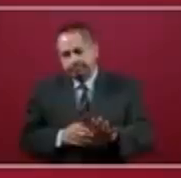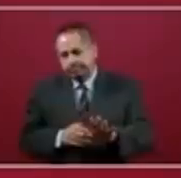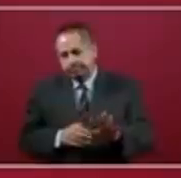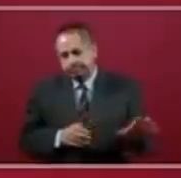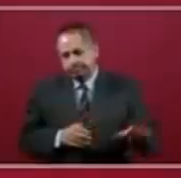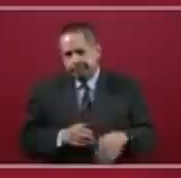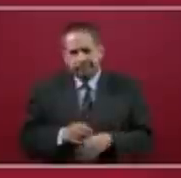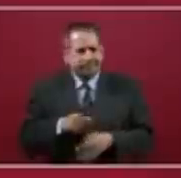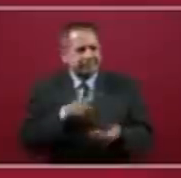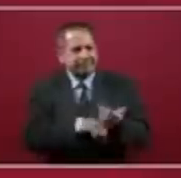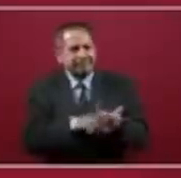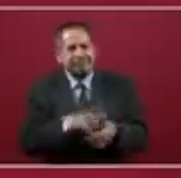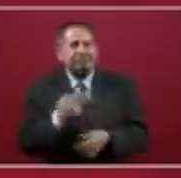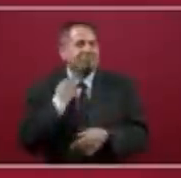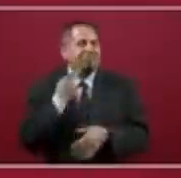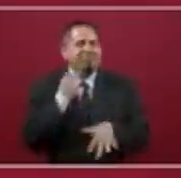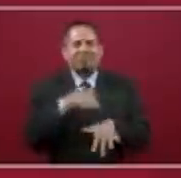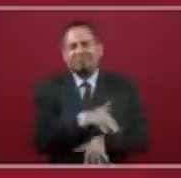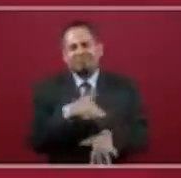politiquero,